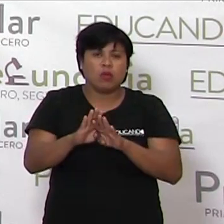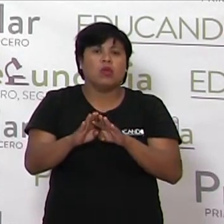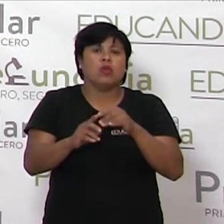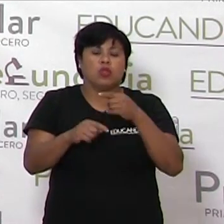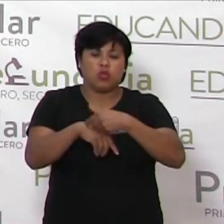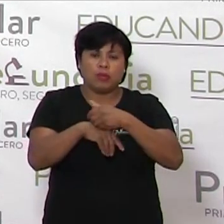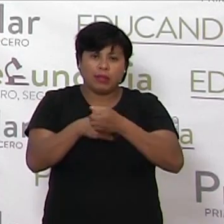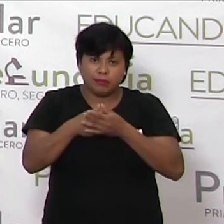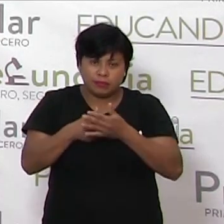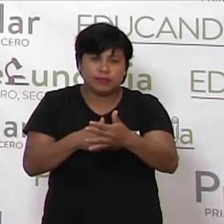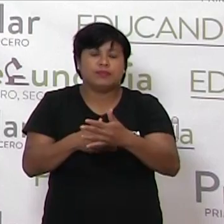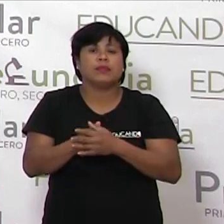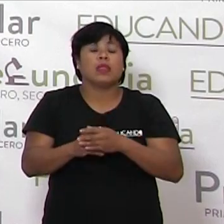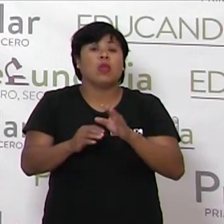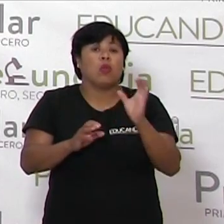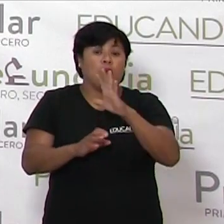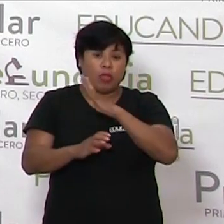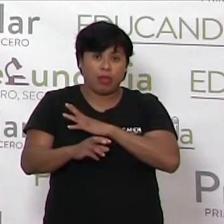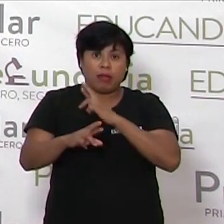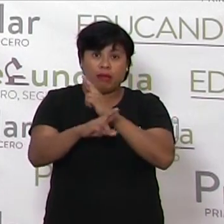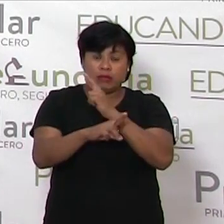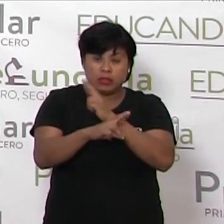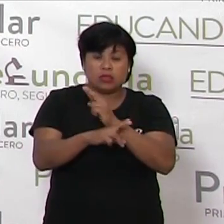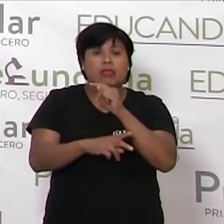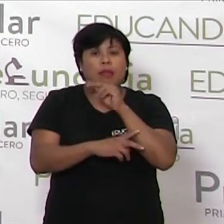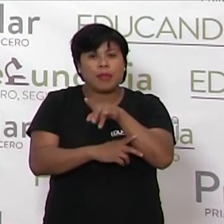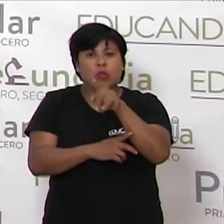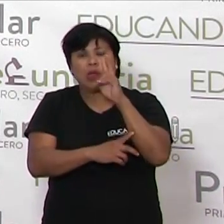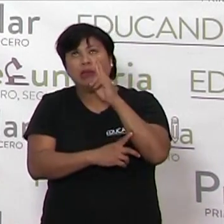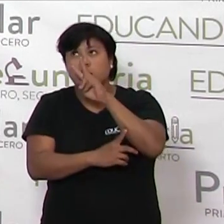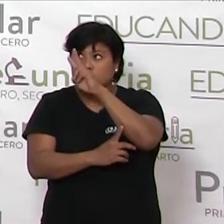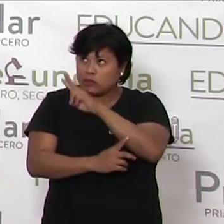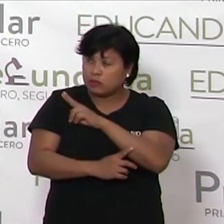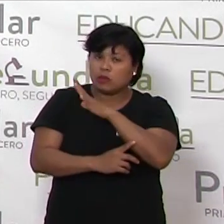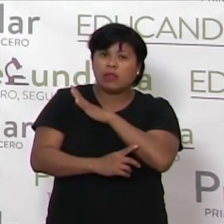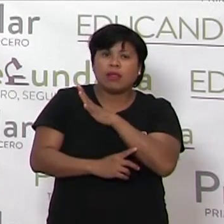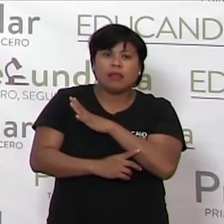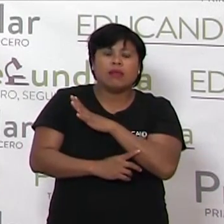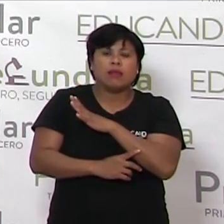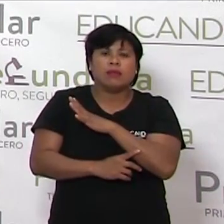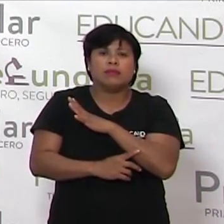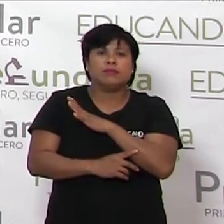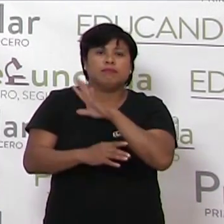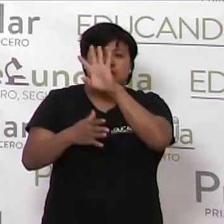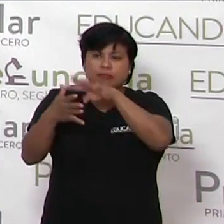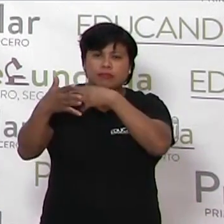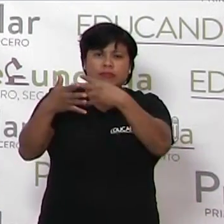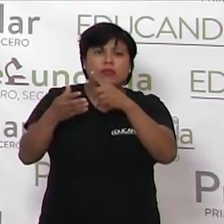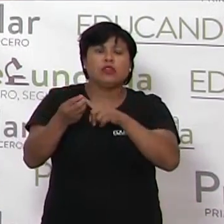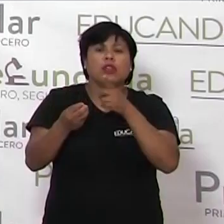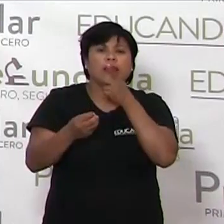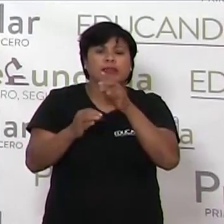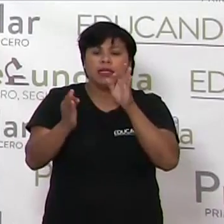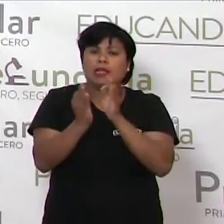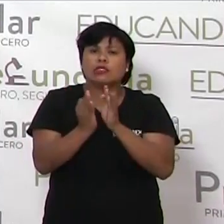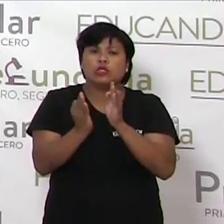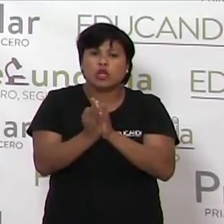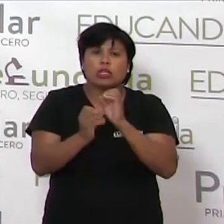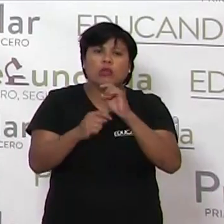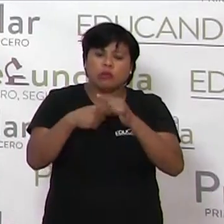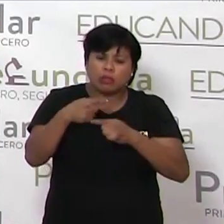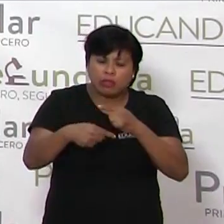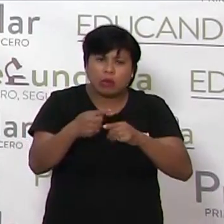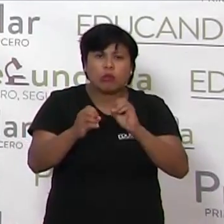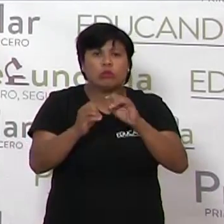relación esos números. En la hora de receso, seguramente también has visto por ahí en algún letrero donde venden las tortas o